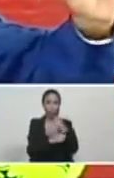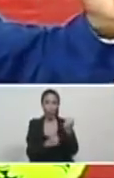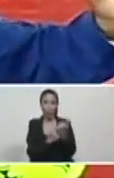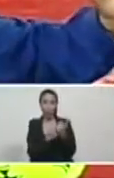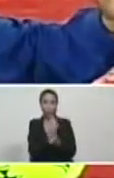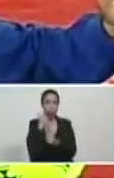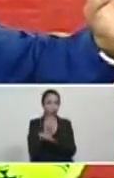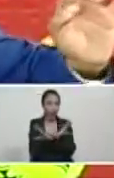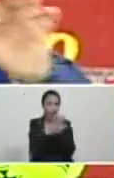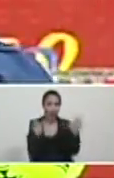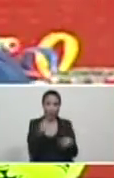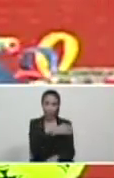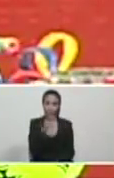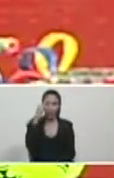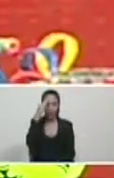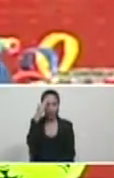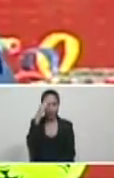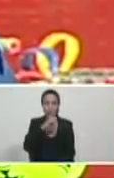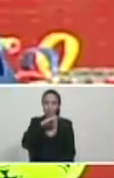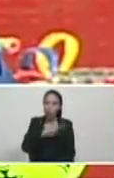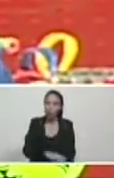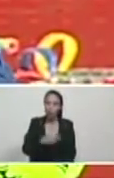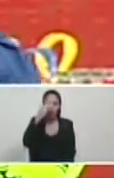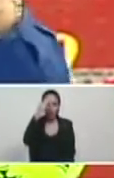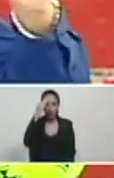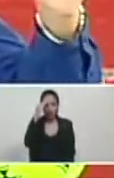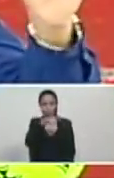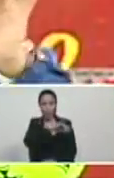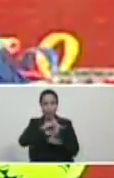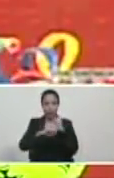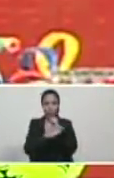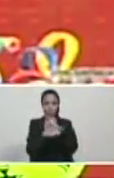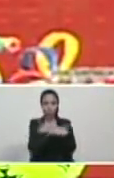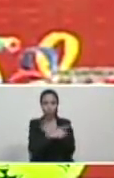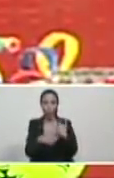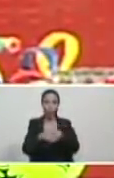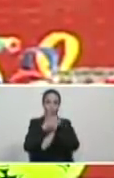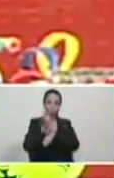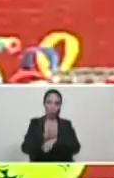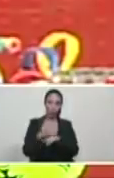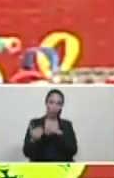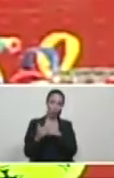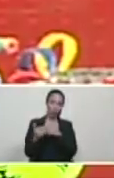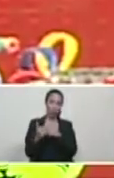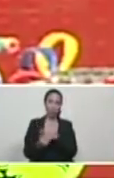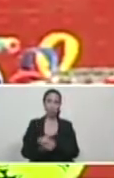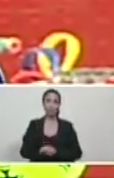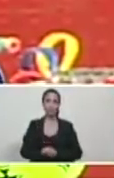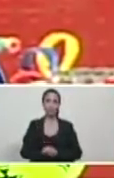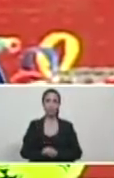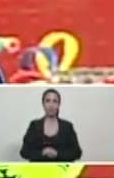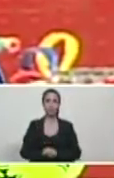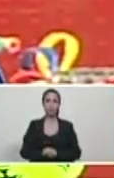registrado en la historia para siempre el daño que esta gente le ha pretendido y le ha hecho a Venezuela.